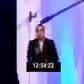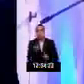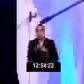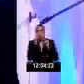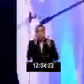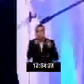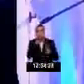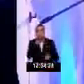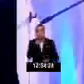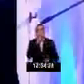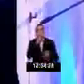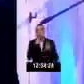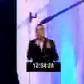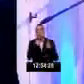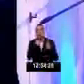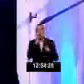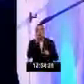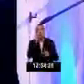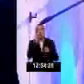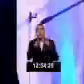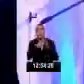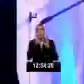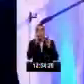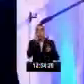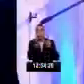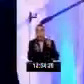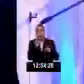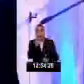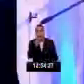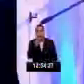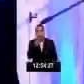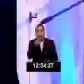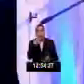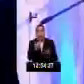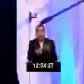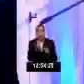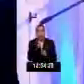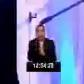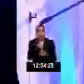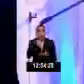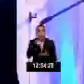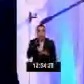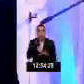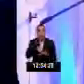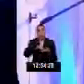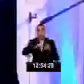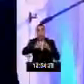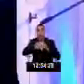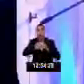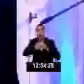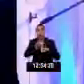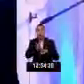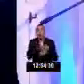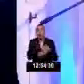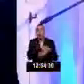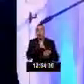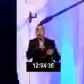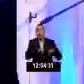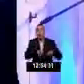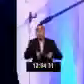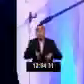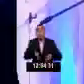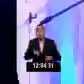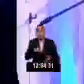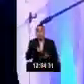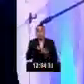identificación efectiva de personas jurídicas y naturales involucradas en actividades